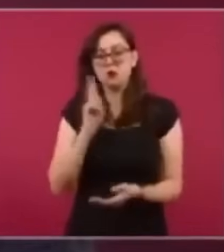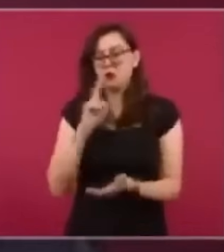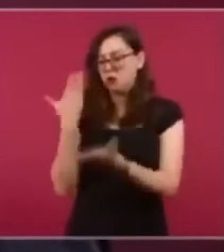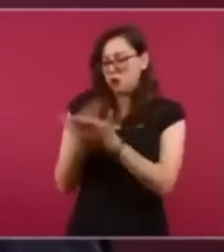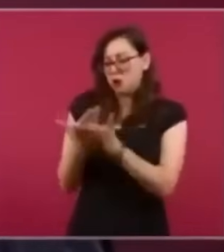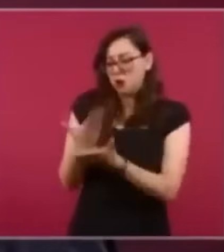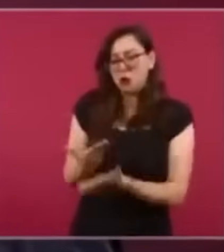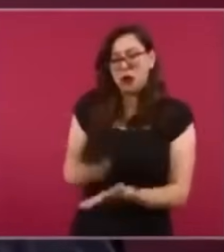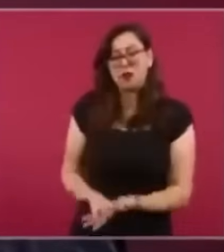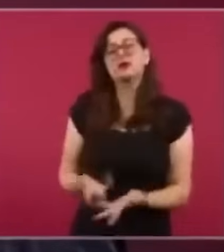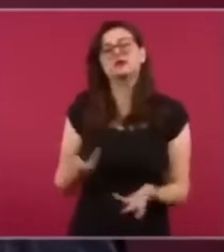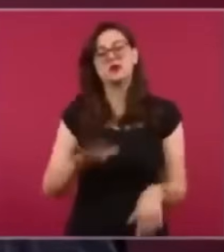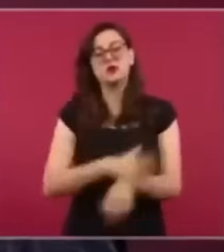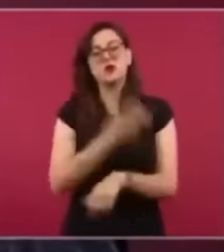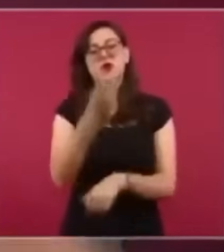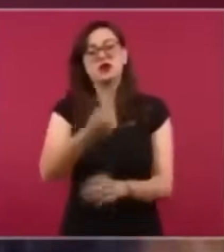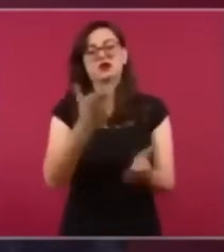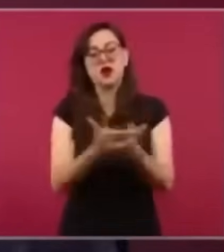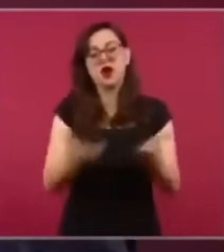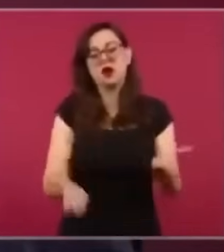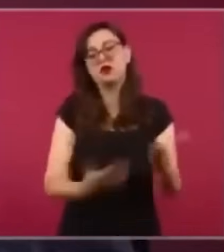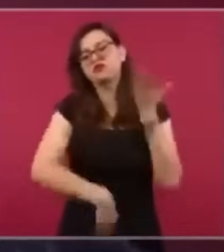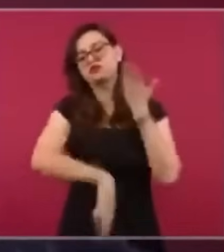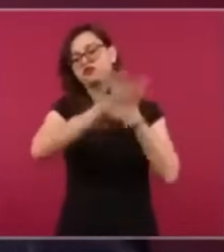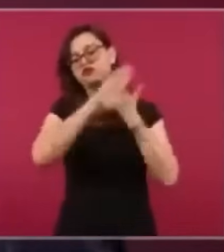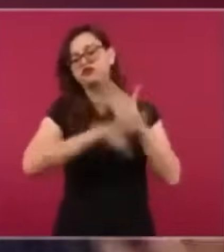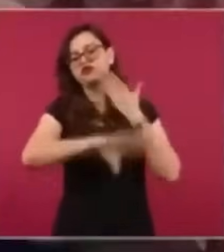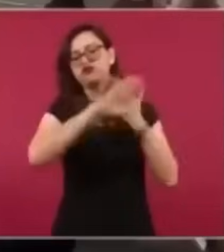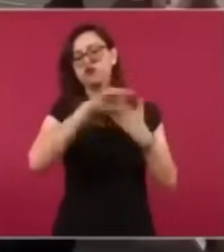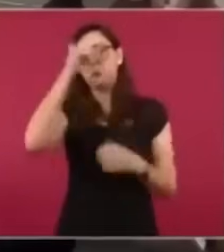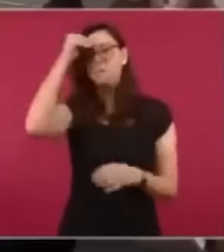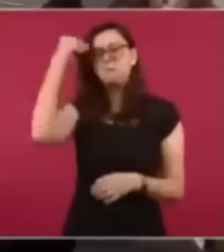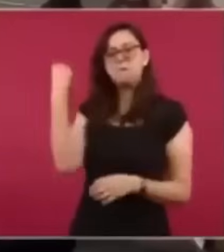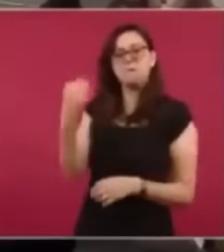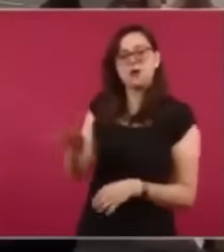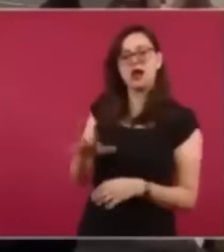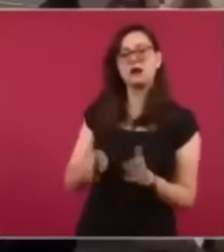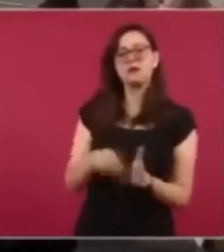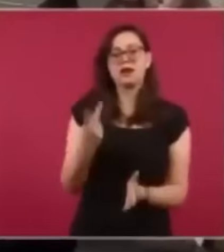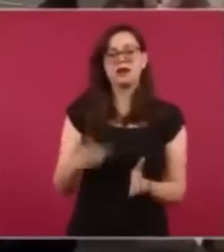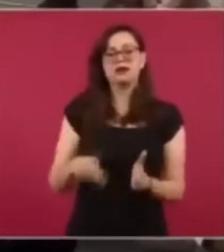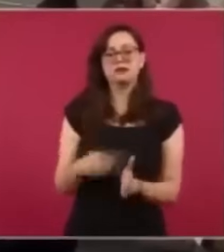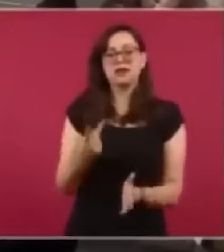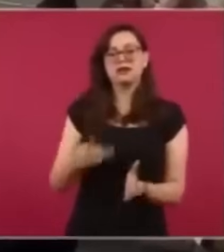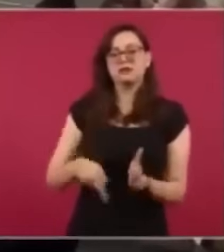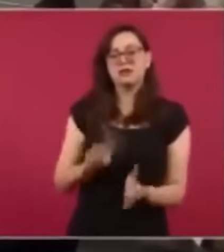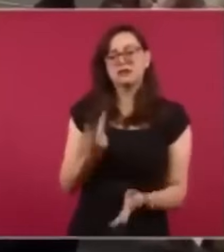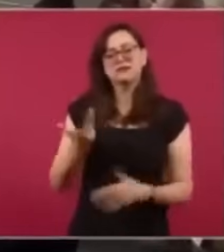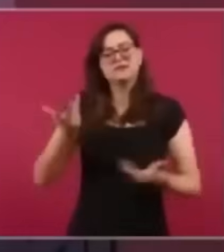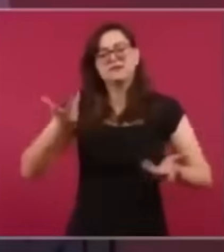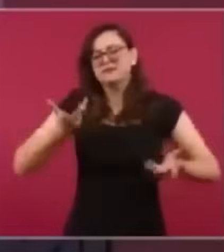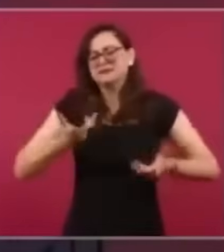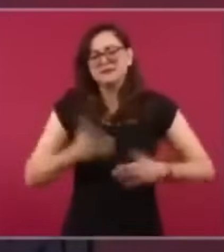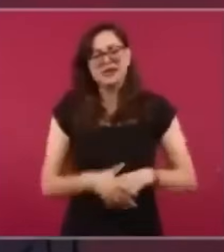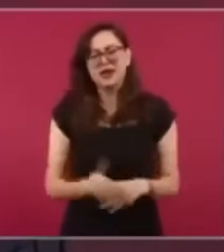nosotros. De todas maneras, tienen todo el derecho